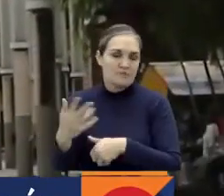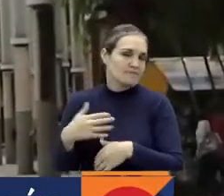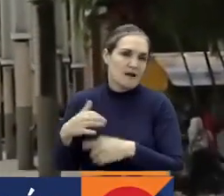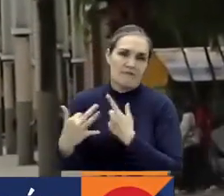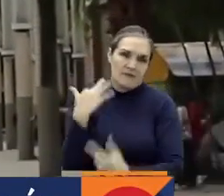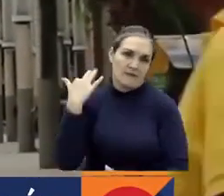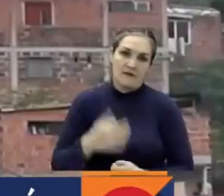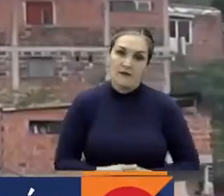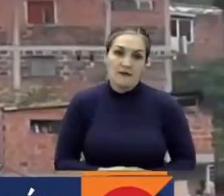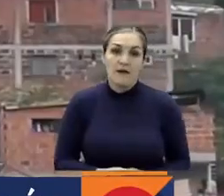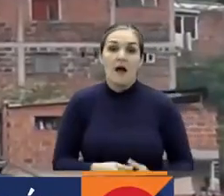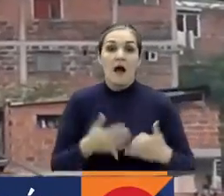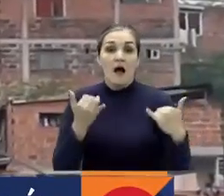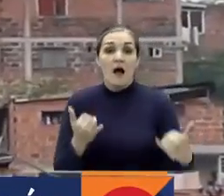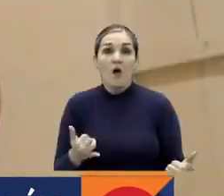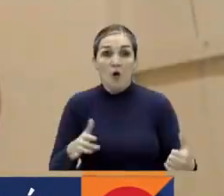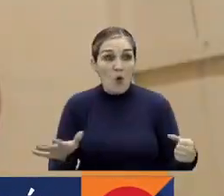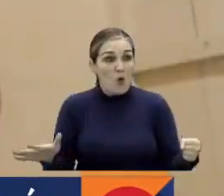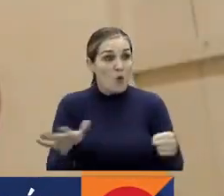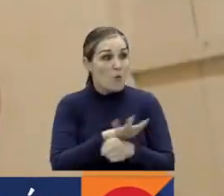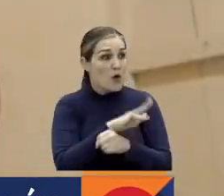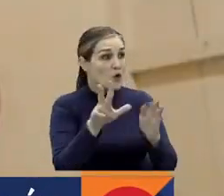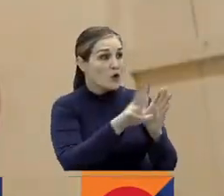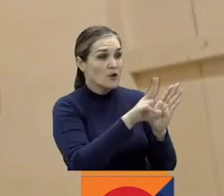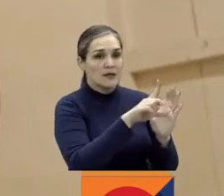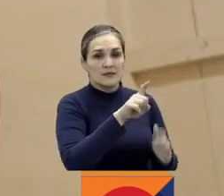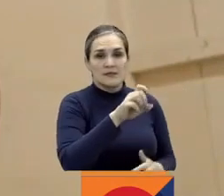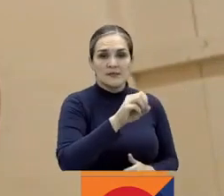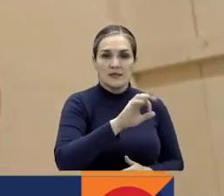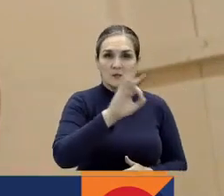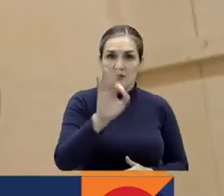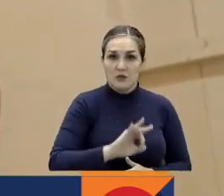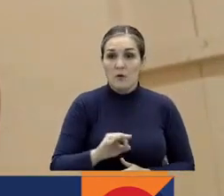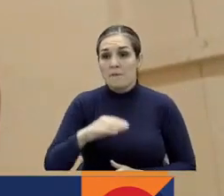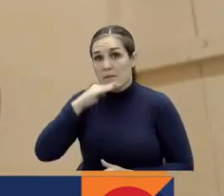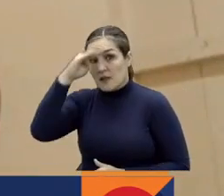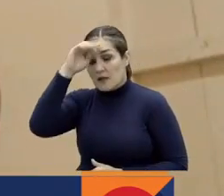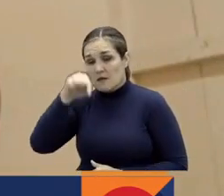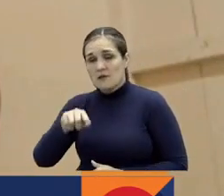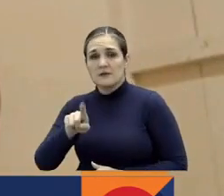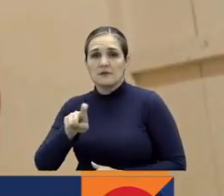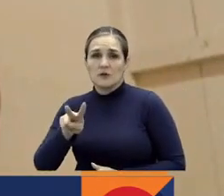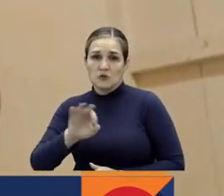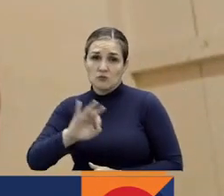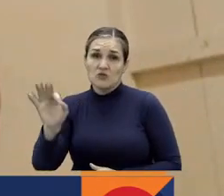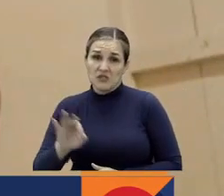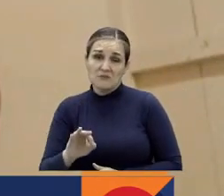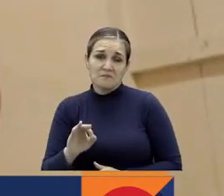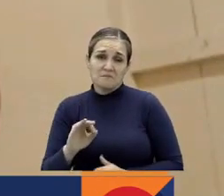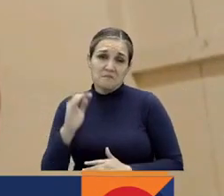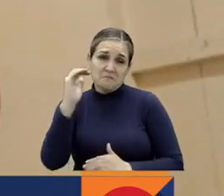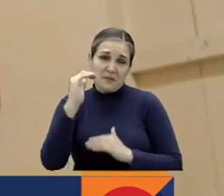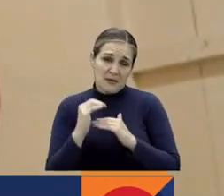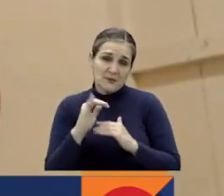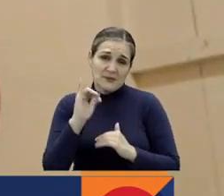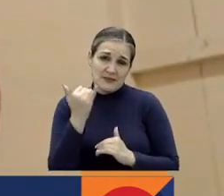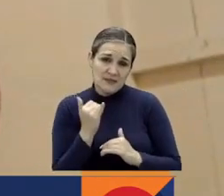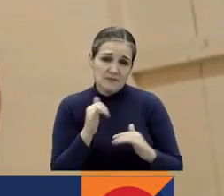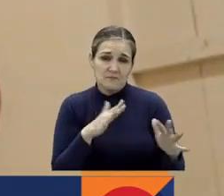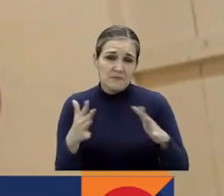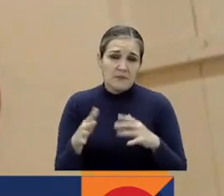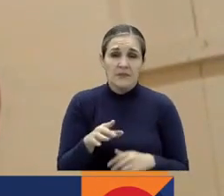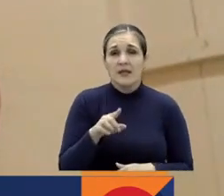en un 60% y Medellín en un 62%. Entonces sí vemos una disminución más o menos de 15